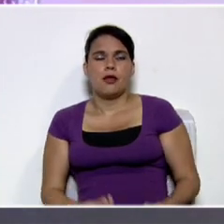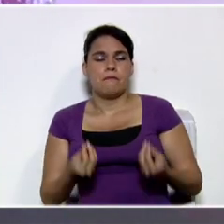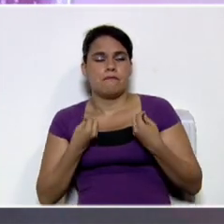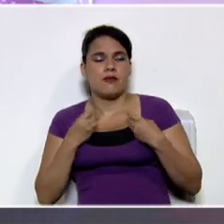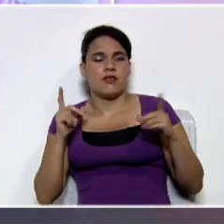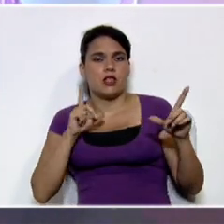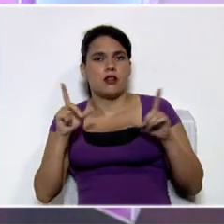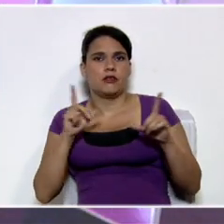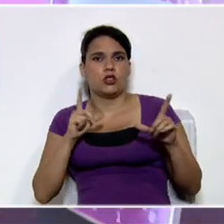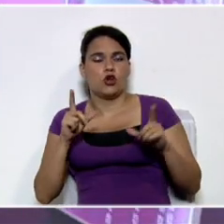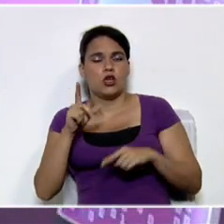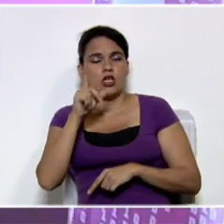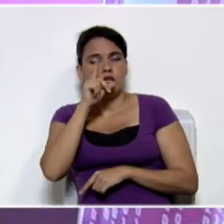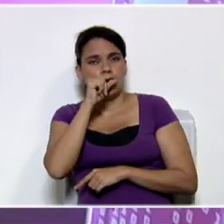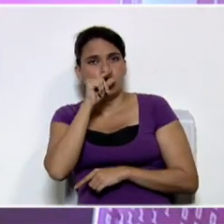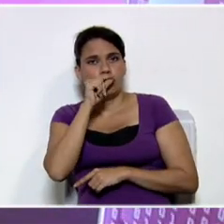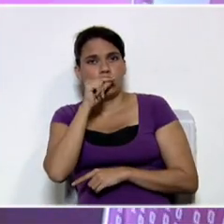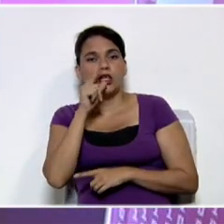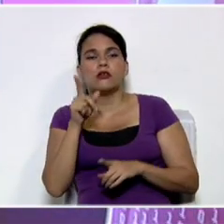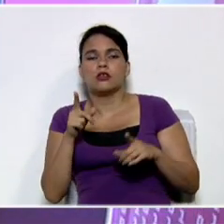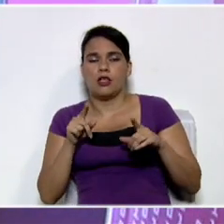@ViveTVOficial y en Twitter